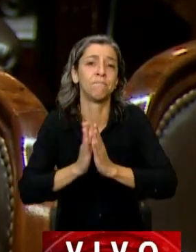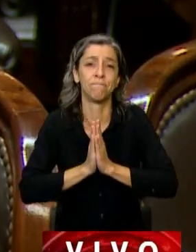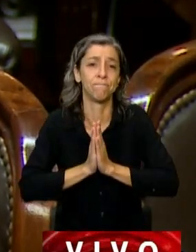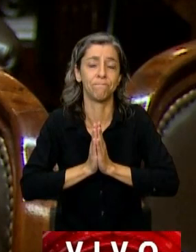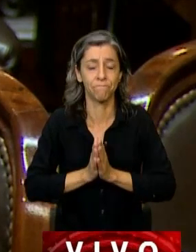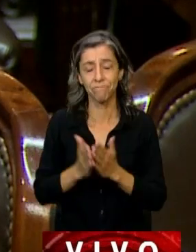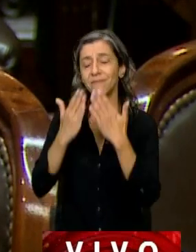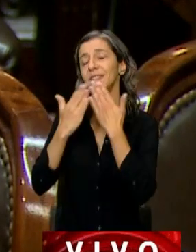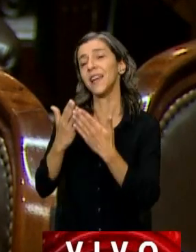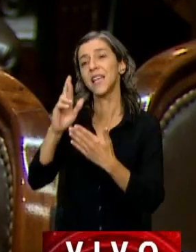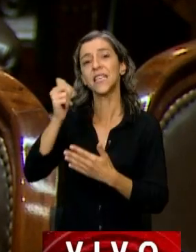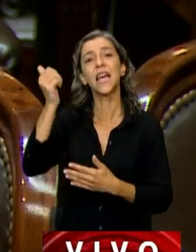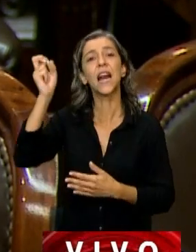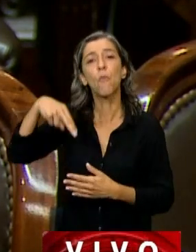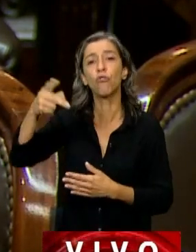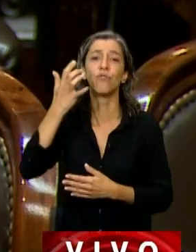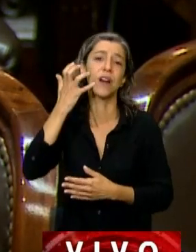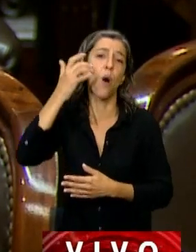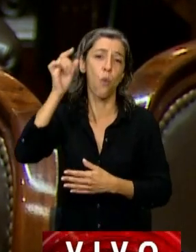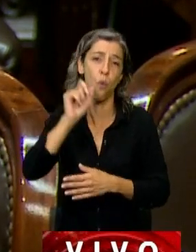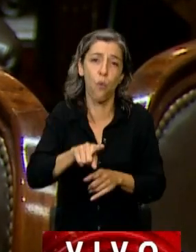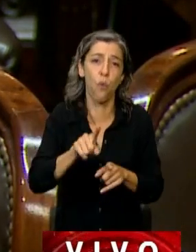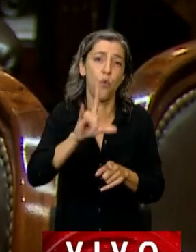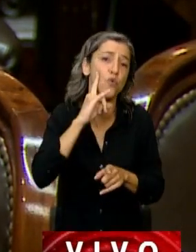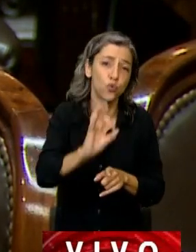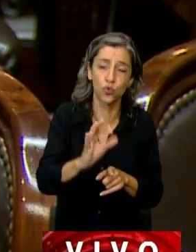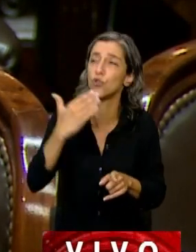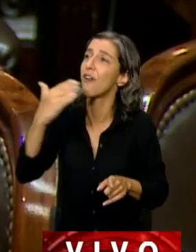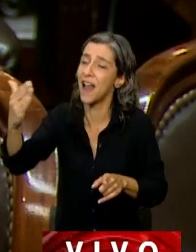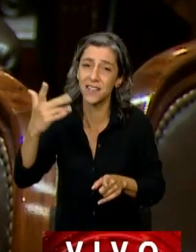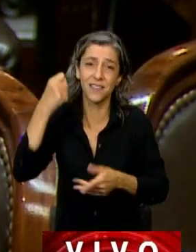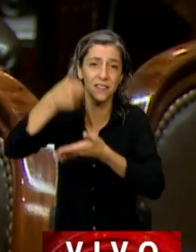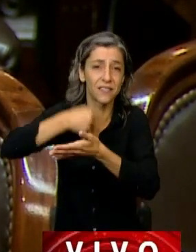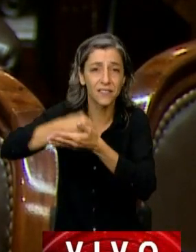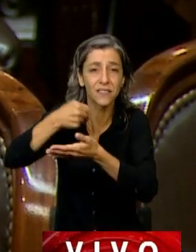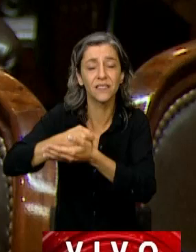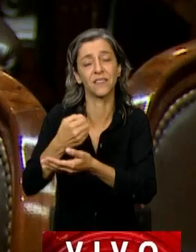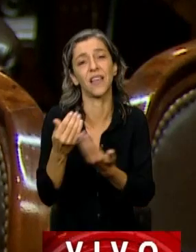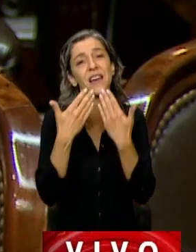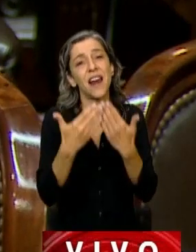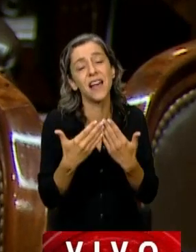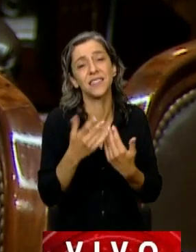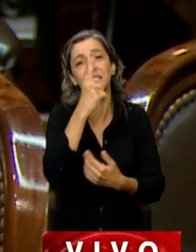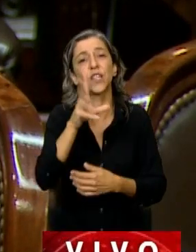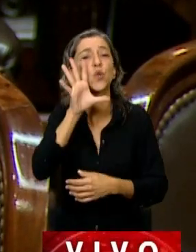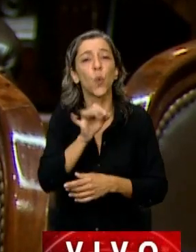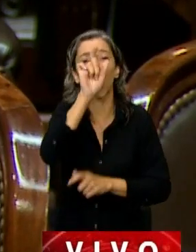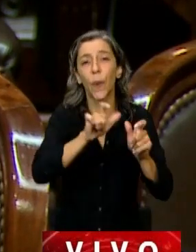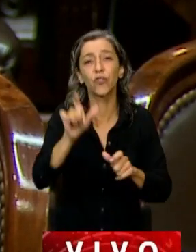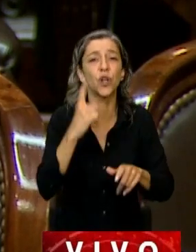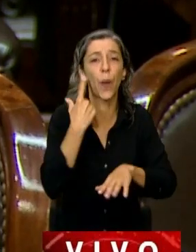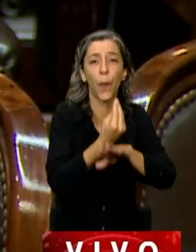el abuelo de Lucio, por llevar adelante esta lucha. A los más de 50.000 pampeanos y argentinos